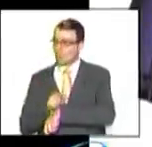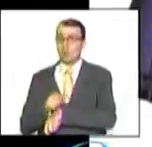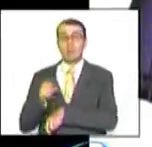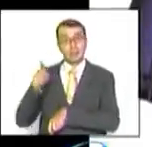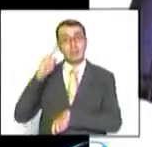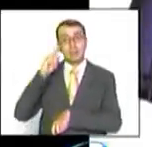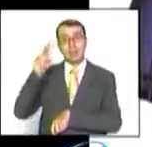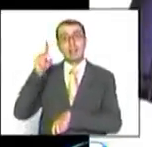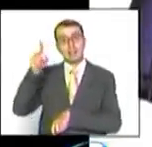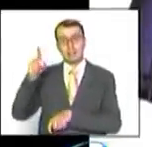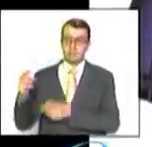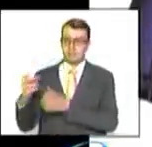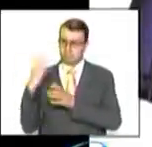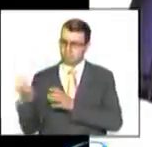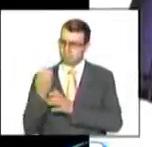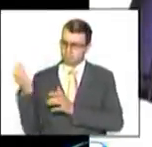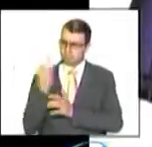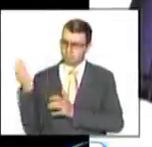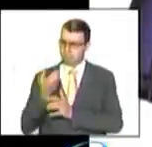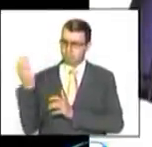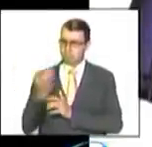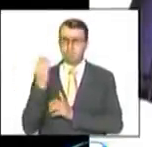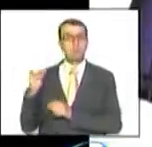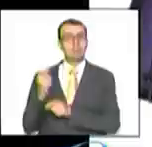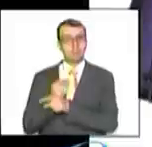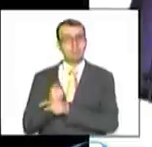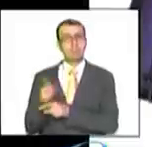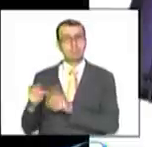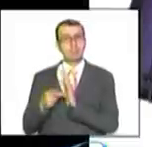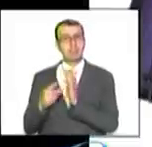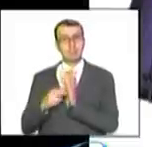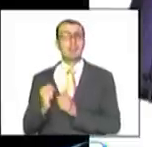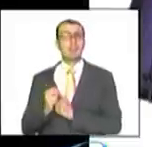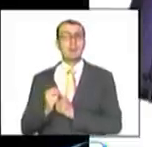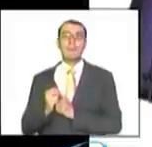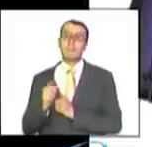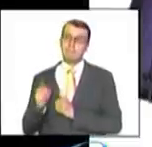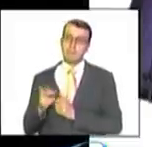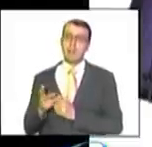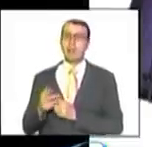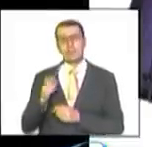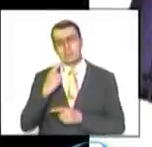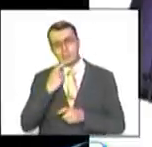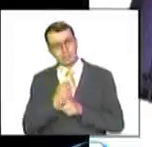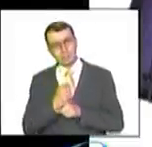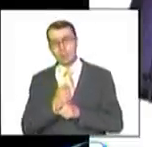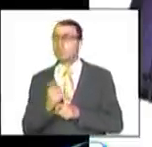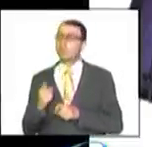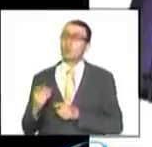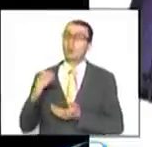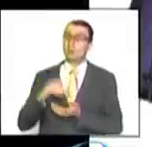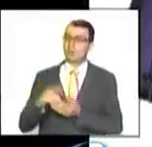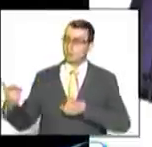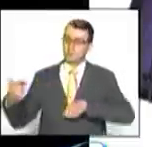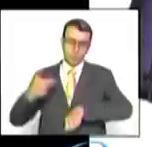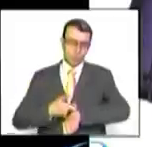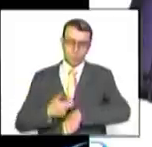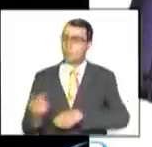la centrifugadora. Entonces, en esos muy crónicos hacemos una doble réplica